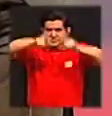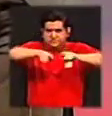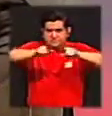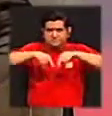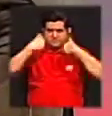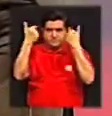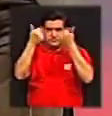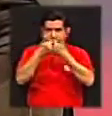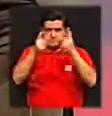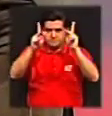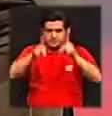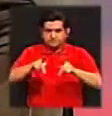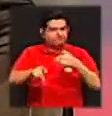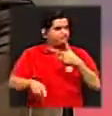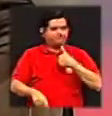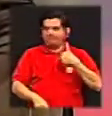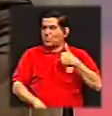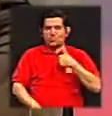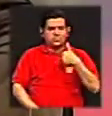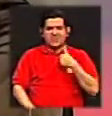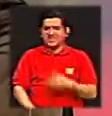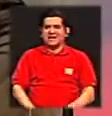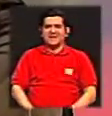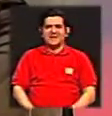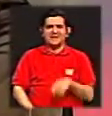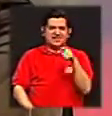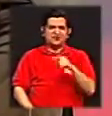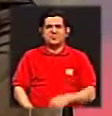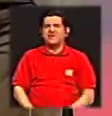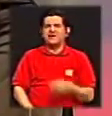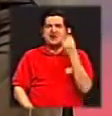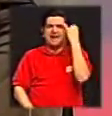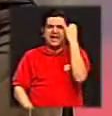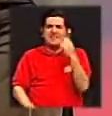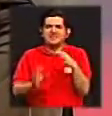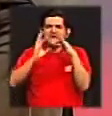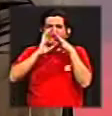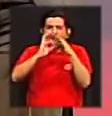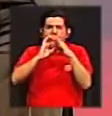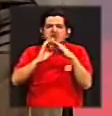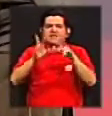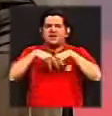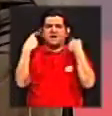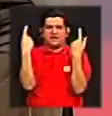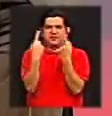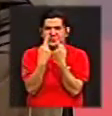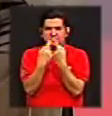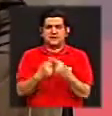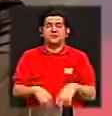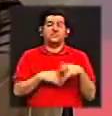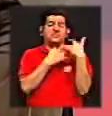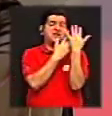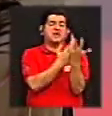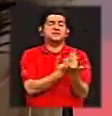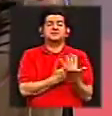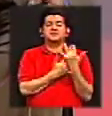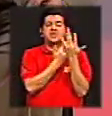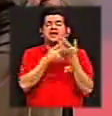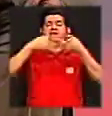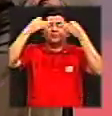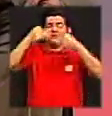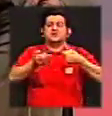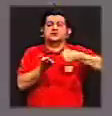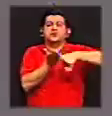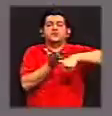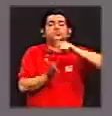de gente que no tiene una, no está alineada con algún partido y que todavía está a la espera de decidir por quién va a